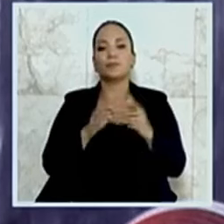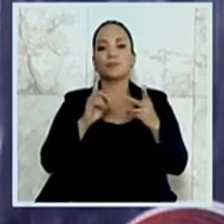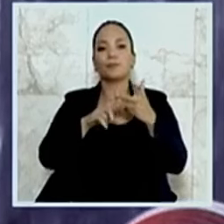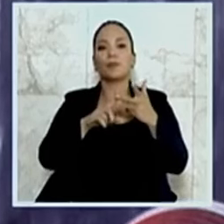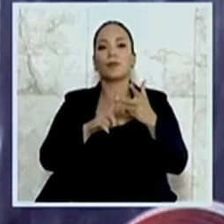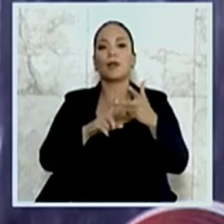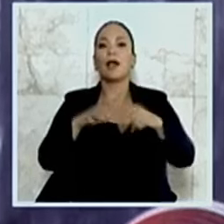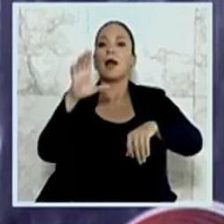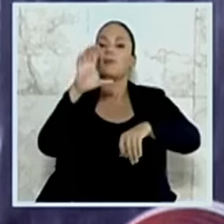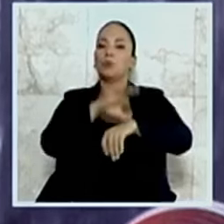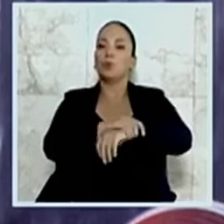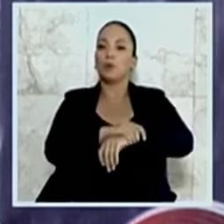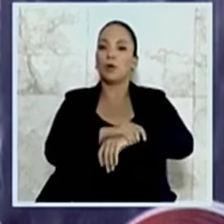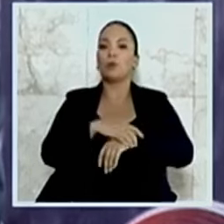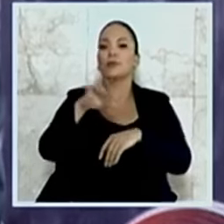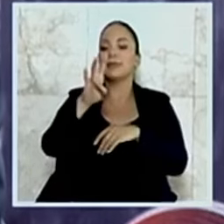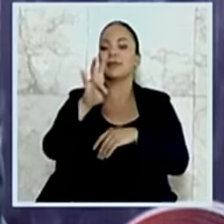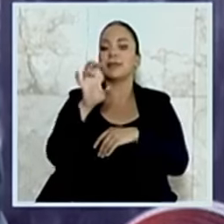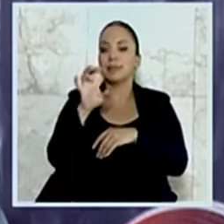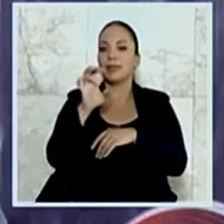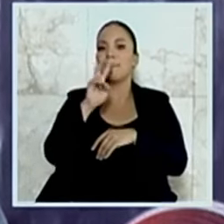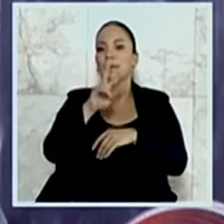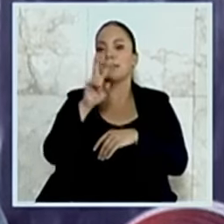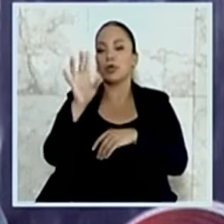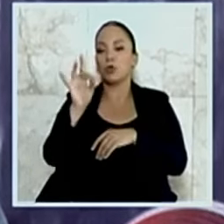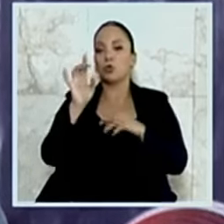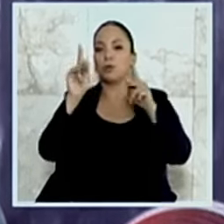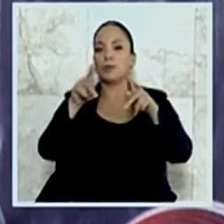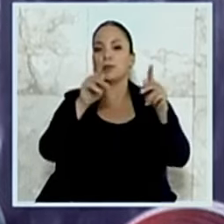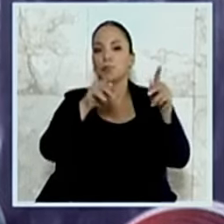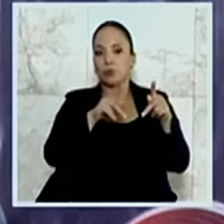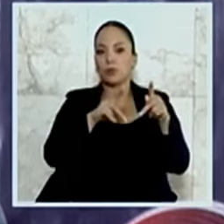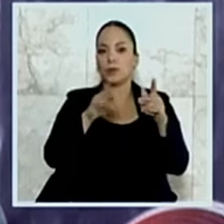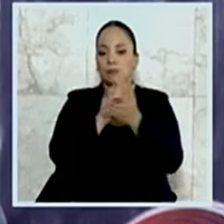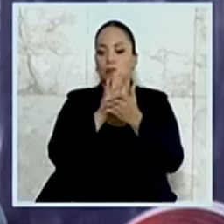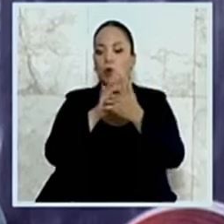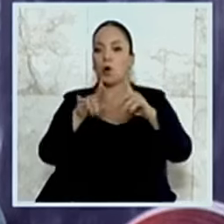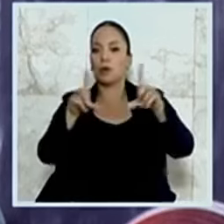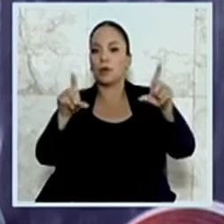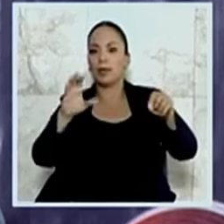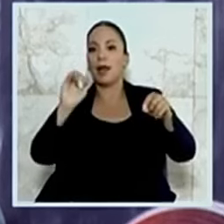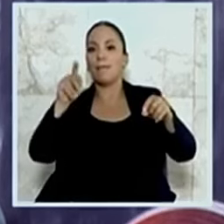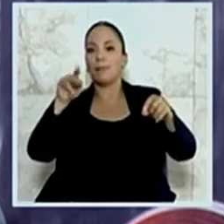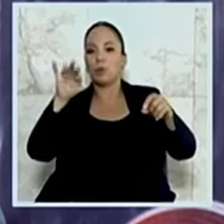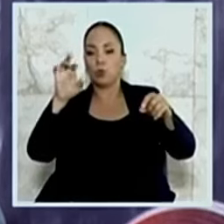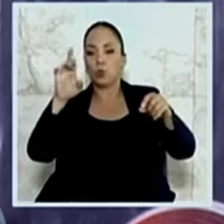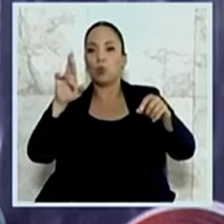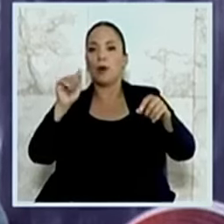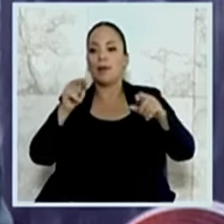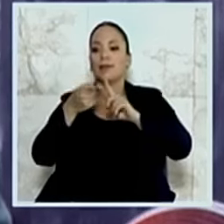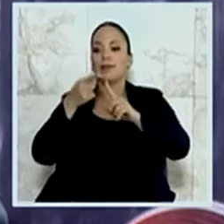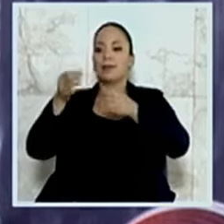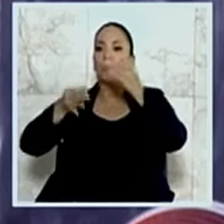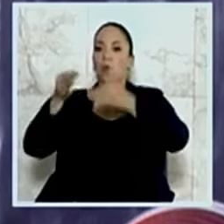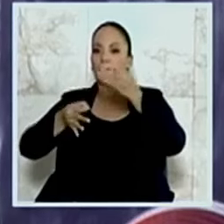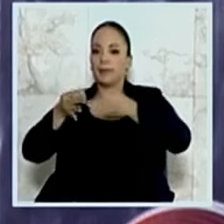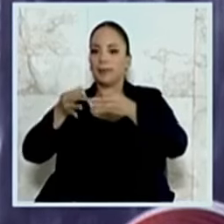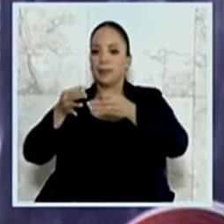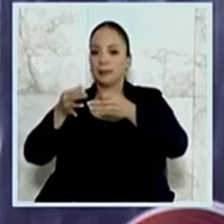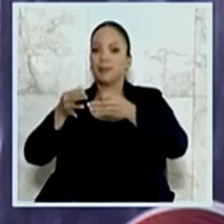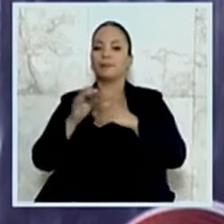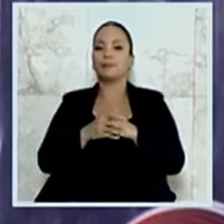822 personas han sido detenidas por violación a la ley de armas y explosivos. Hemos capturado en